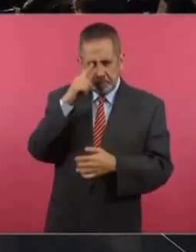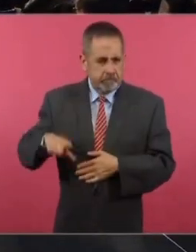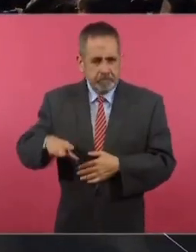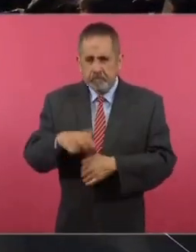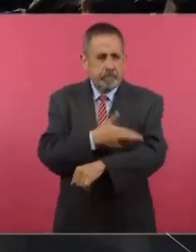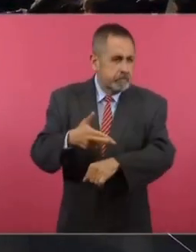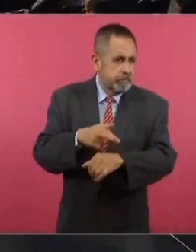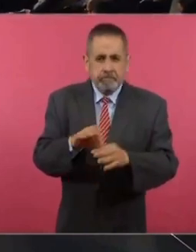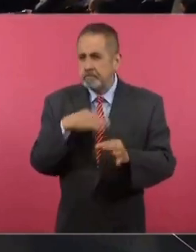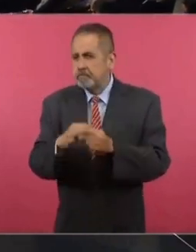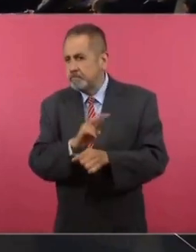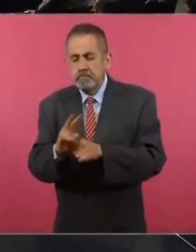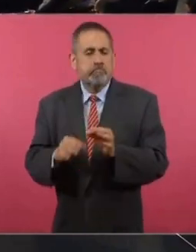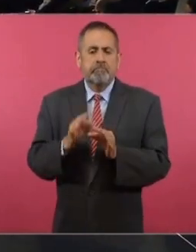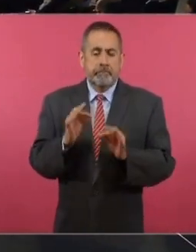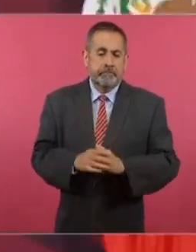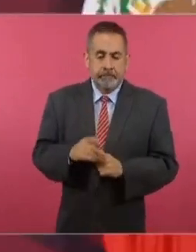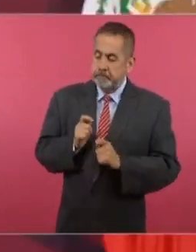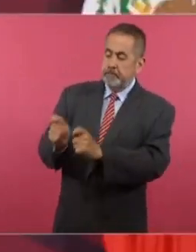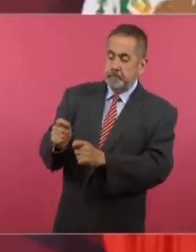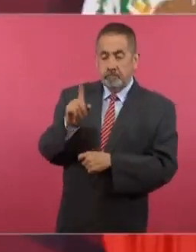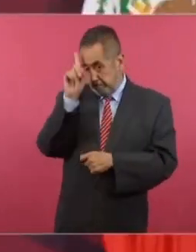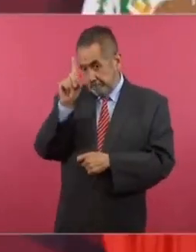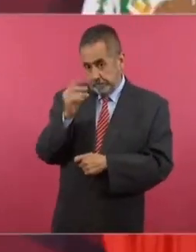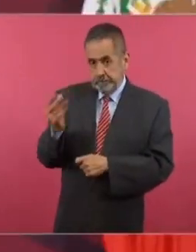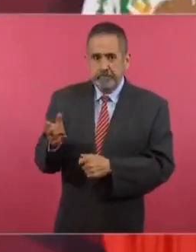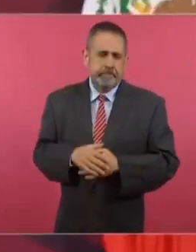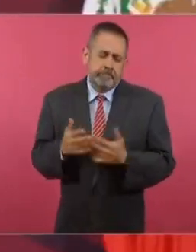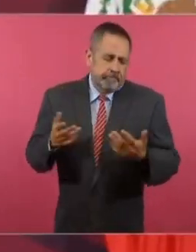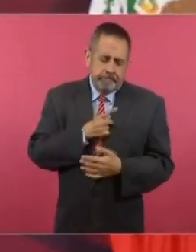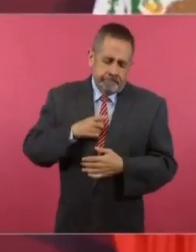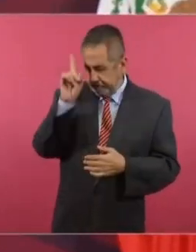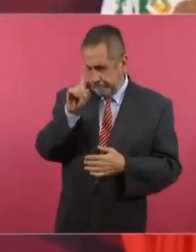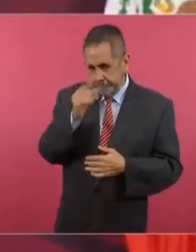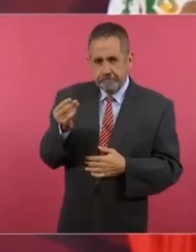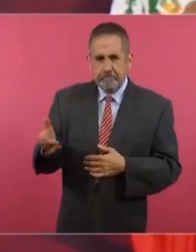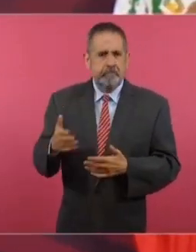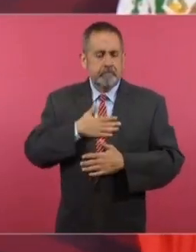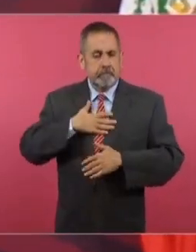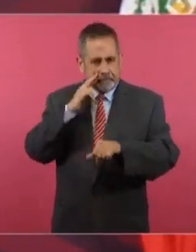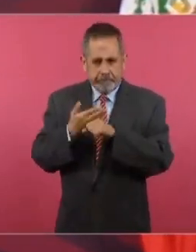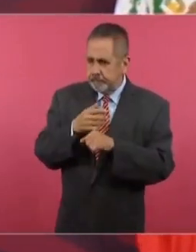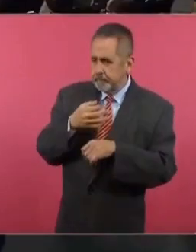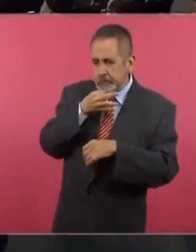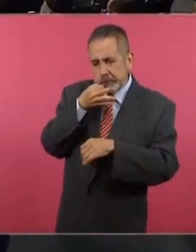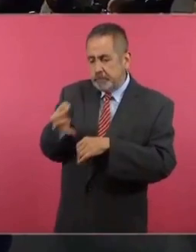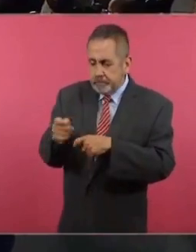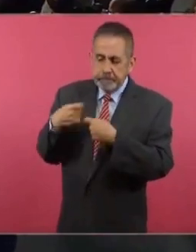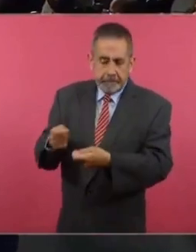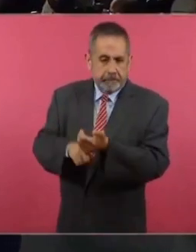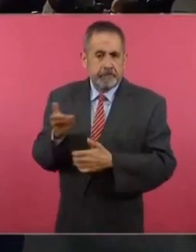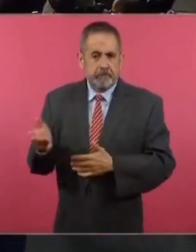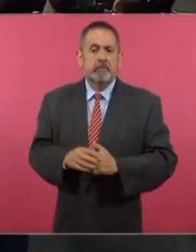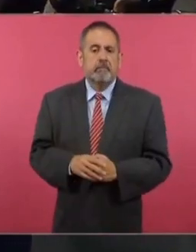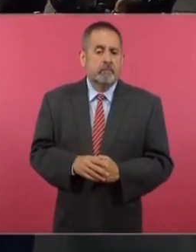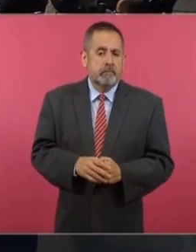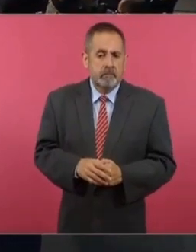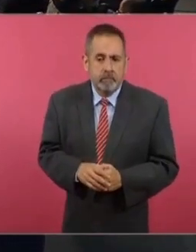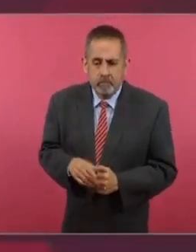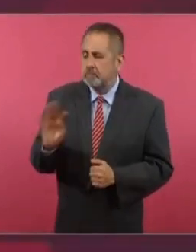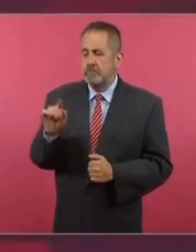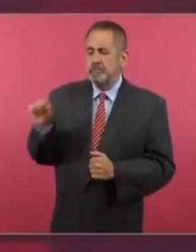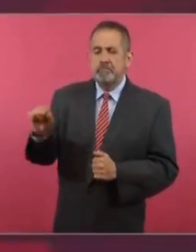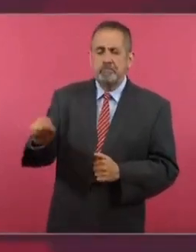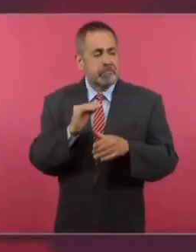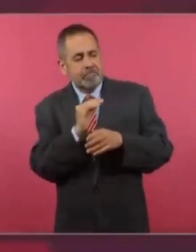gobierno me canso pero una de las recomendaciones porque es mi responsabilidad Aunque a lo